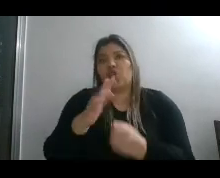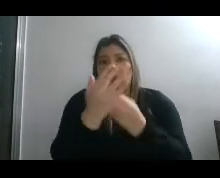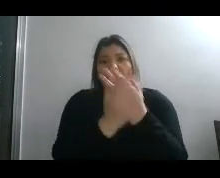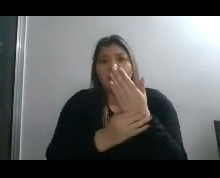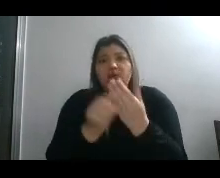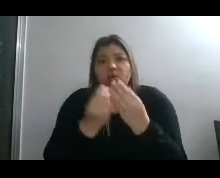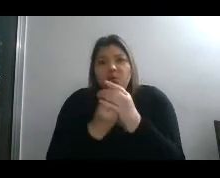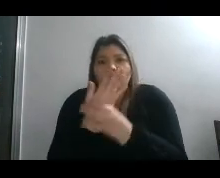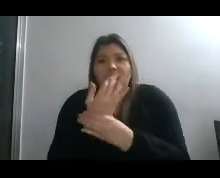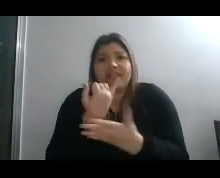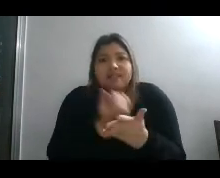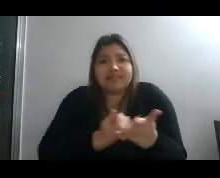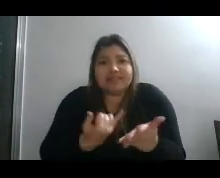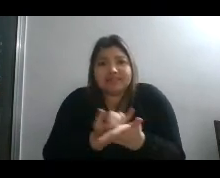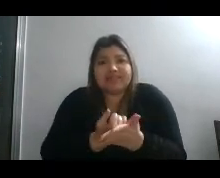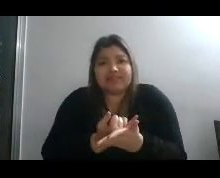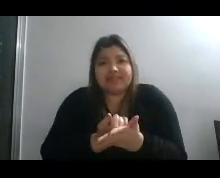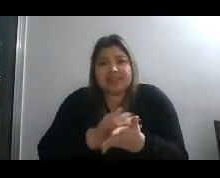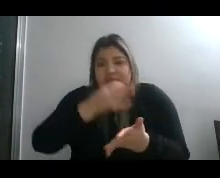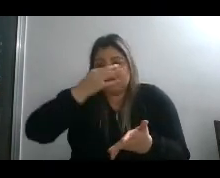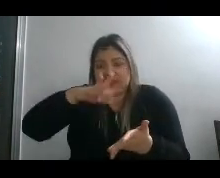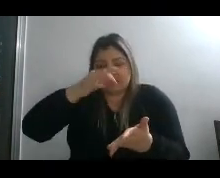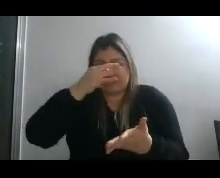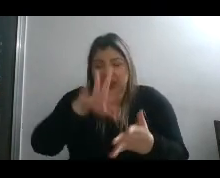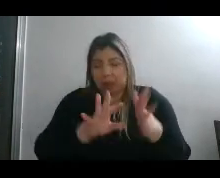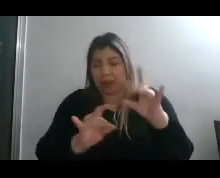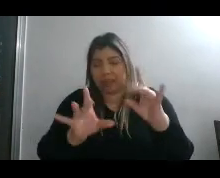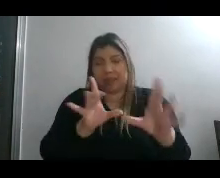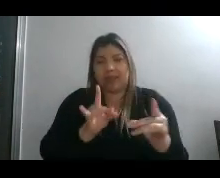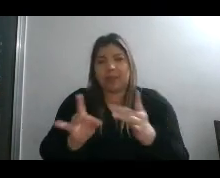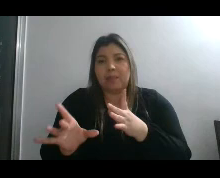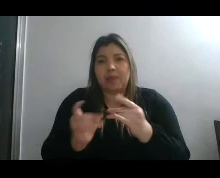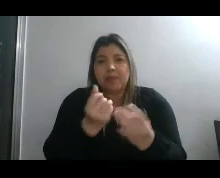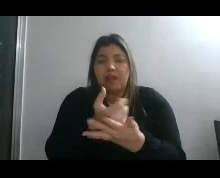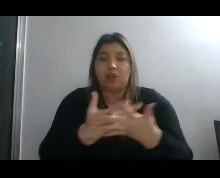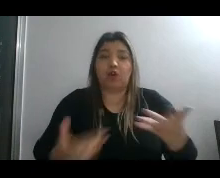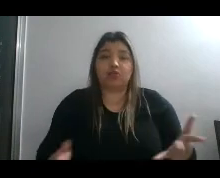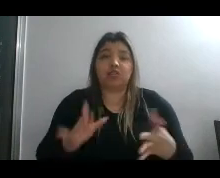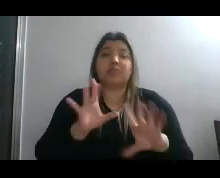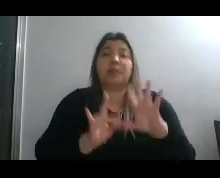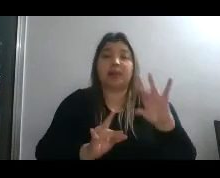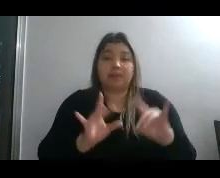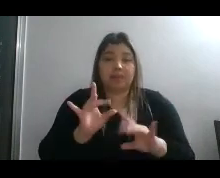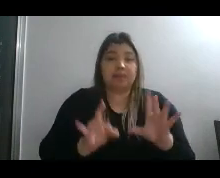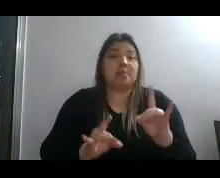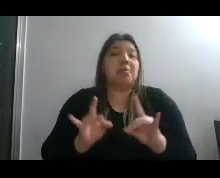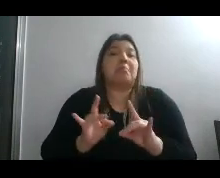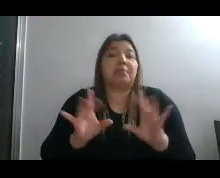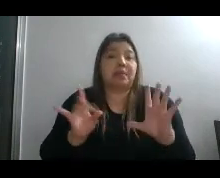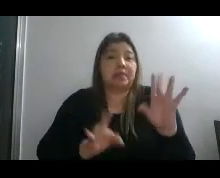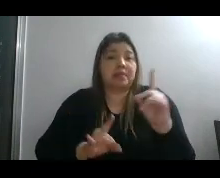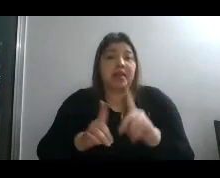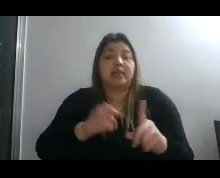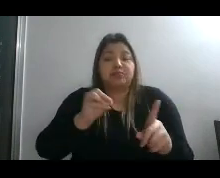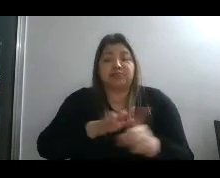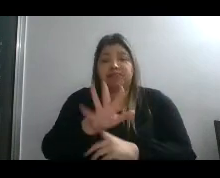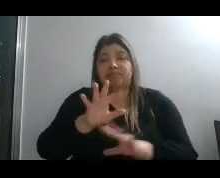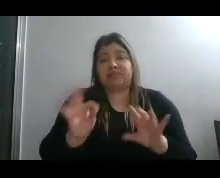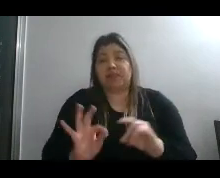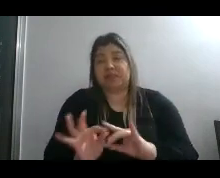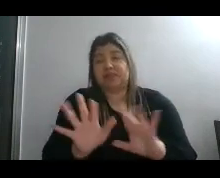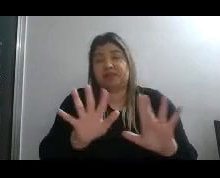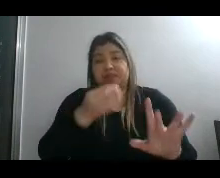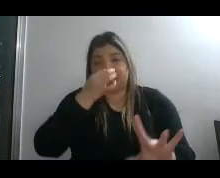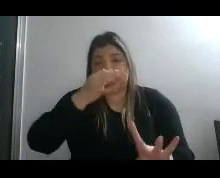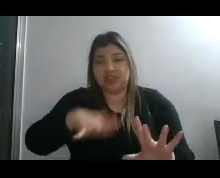puestos y voy a dejar todos esos objetos contaminados y que se me pueden hacer como un foco de contaminación ahí. Entonces la